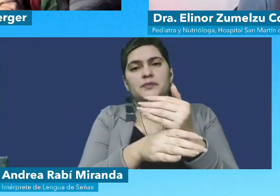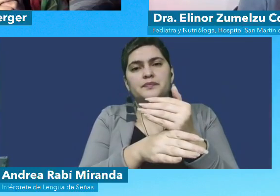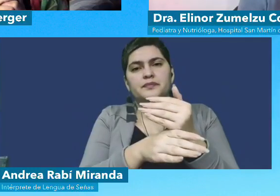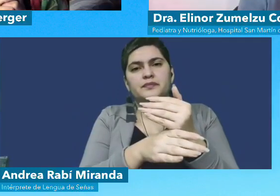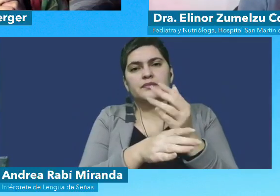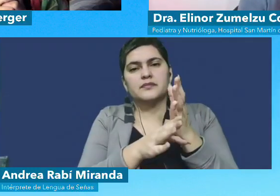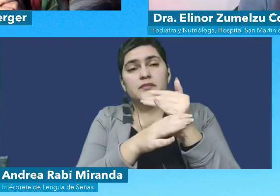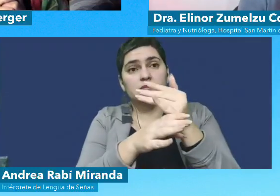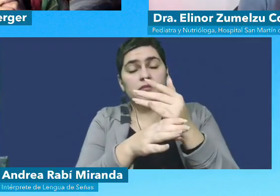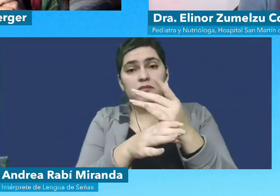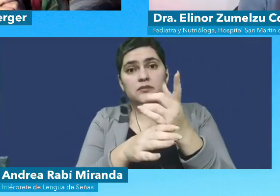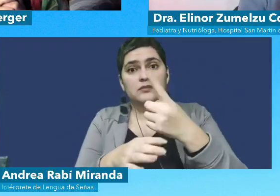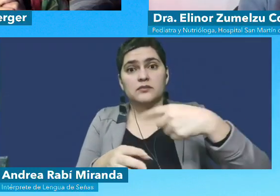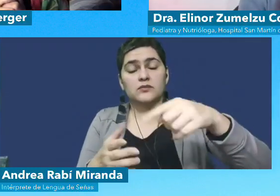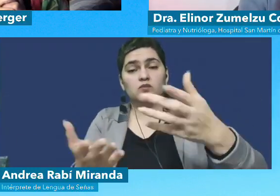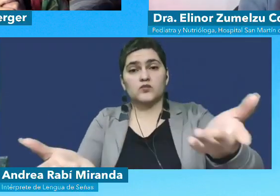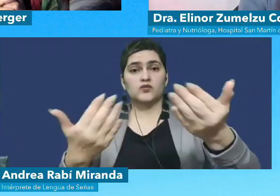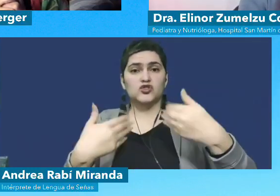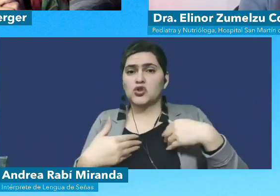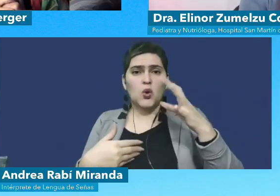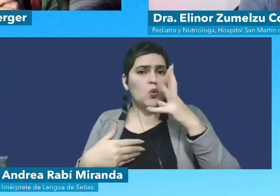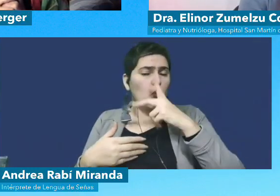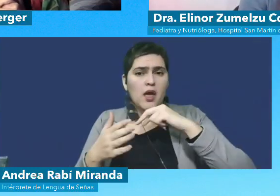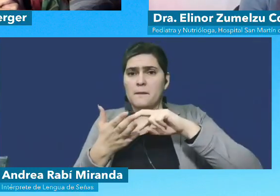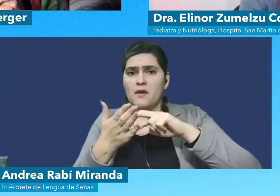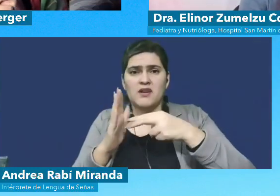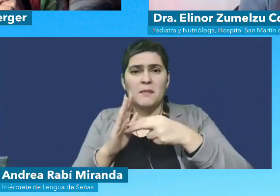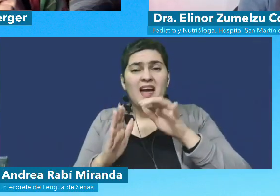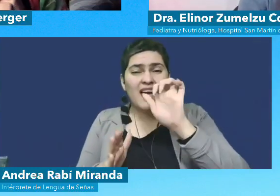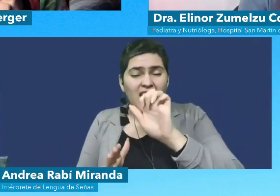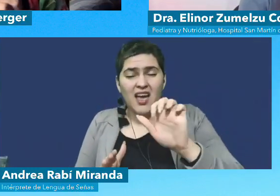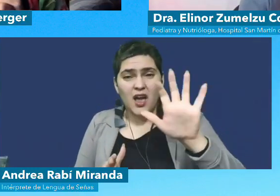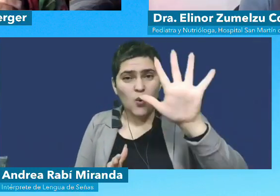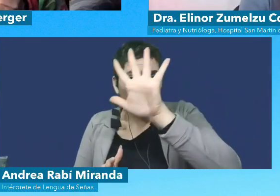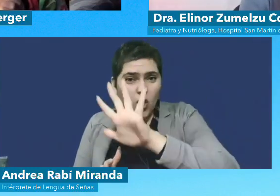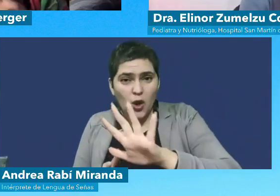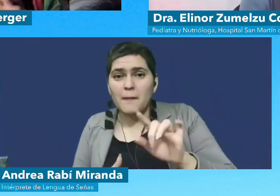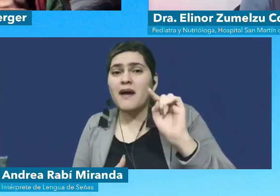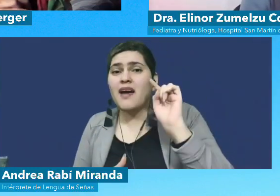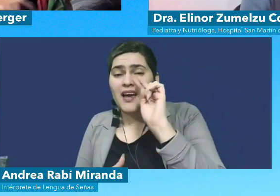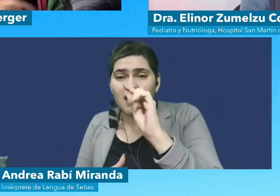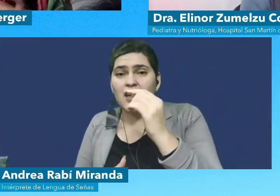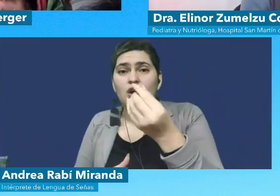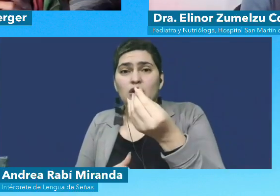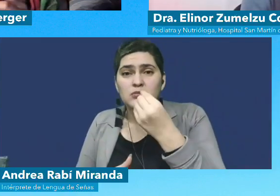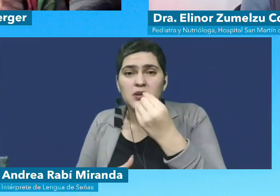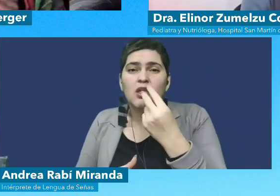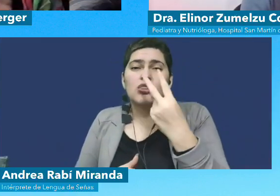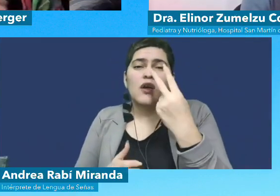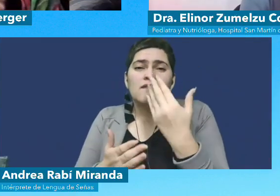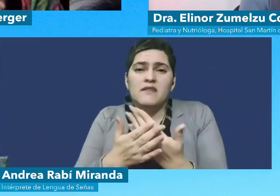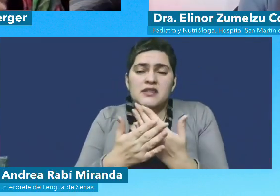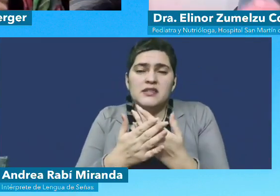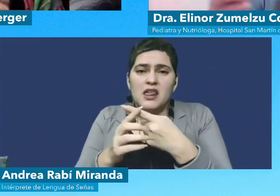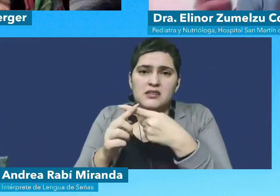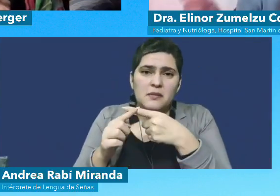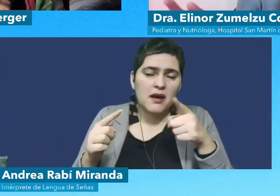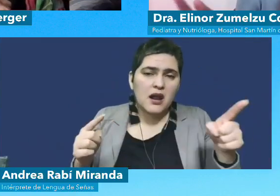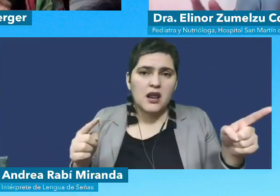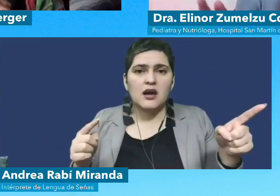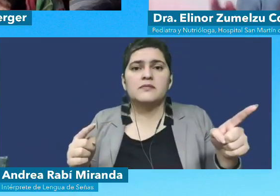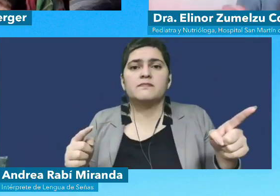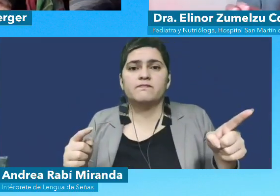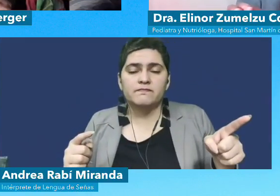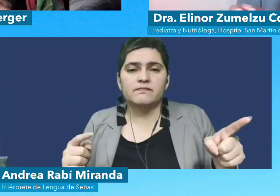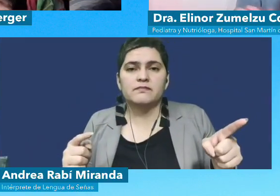nosotros, no tendríamos problema. En algunos lugares de Europa se recomienda no consumir más de 2 veces a la semana. Entonces, ¿cuál es